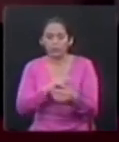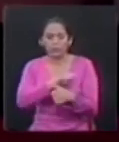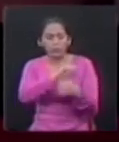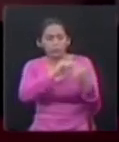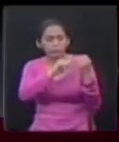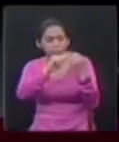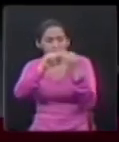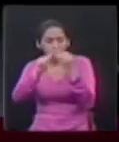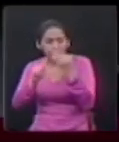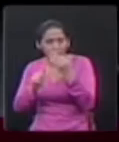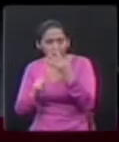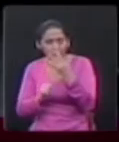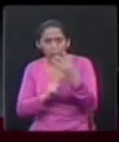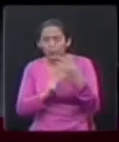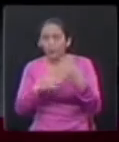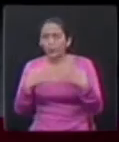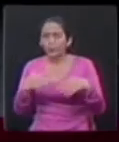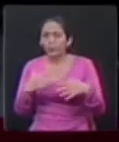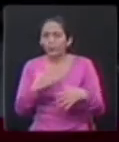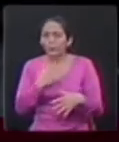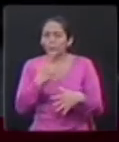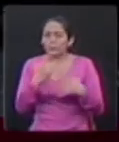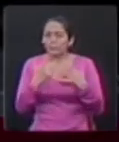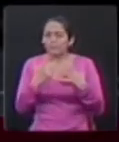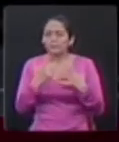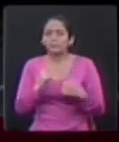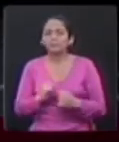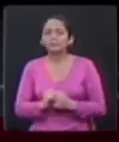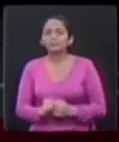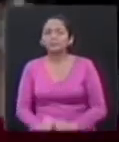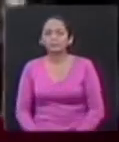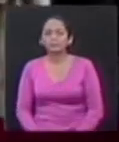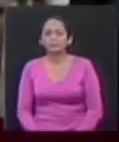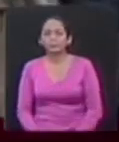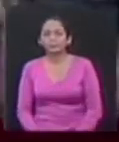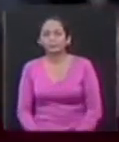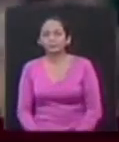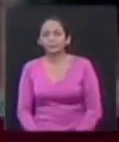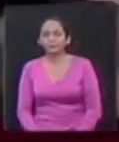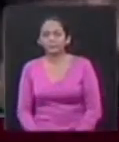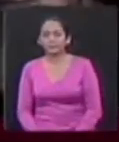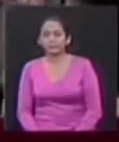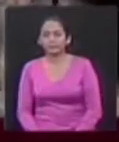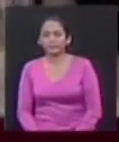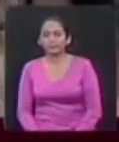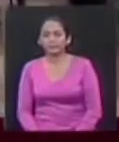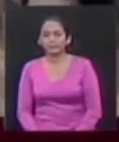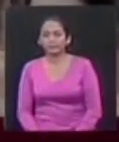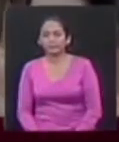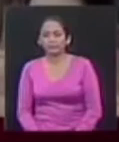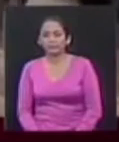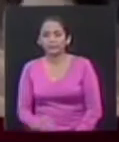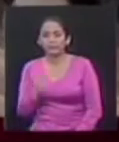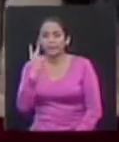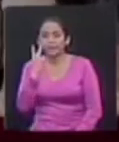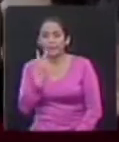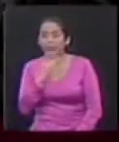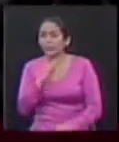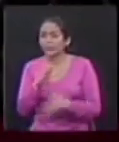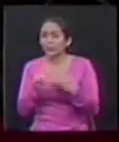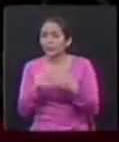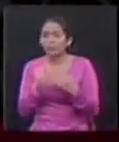darle una proyección a la ópera, de gran ópera, es decir, con escenografías grandes, con ambientaciones importantes,